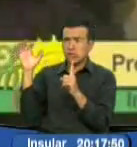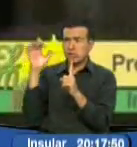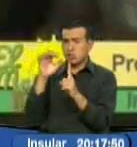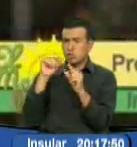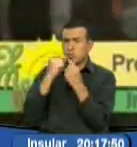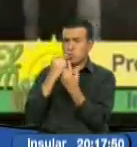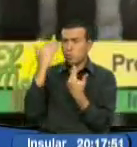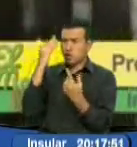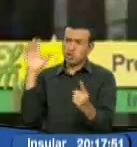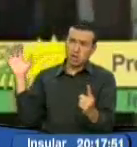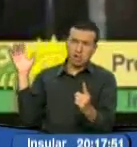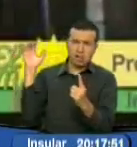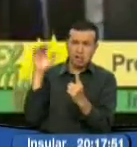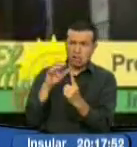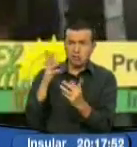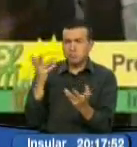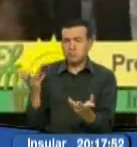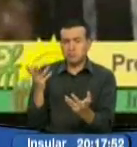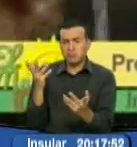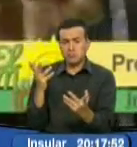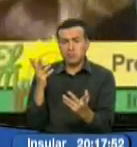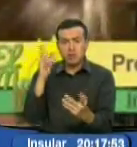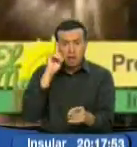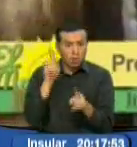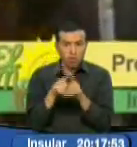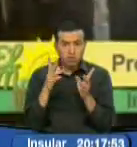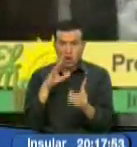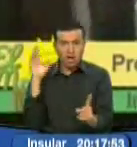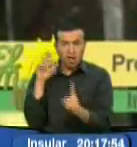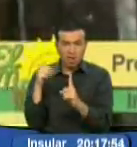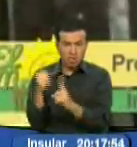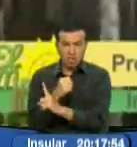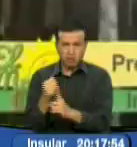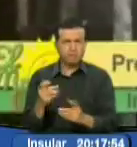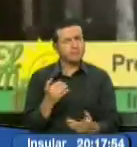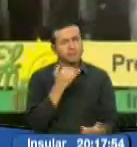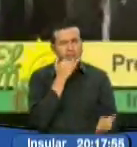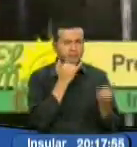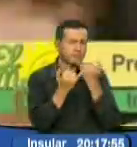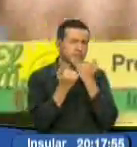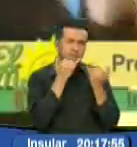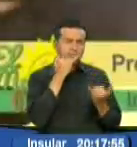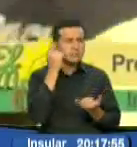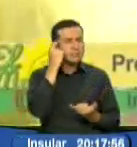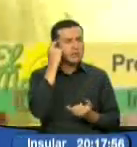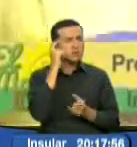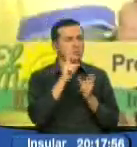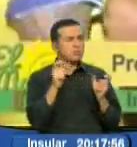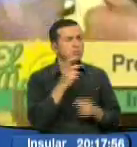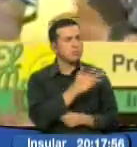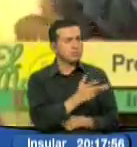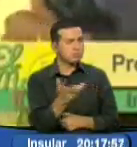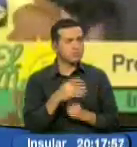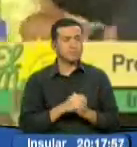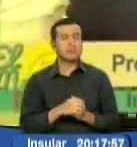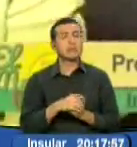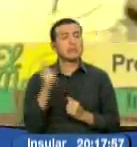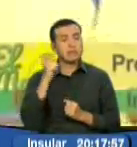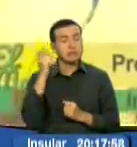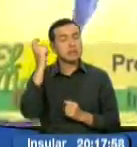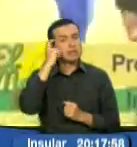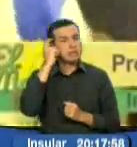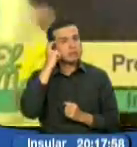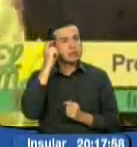miembro de un partido político simplemente por no ser de su misma tendencia? En lo absoluto, en lo absoluto. Yo creo que la gente justamente tiene que valorar